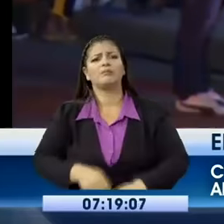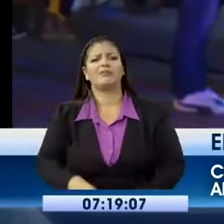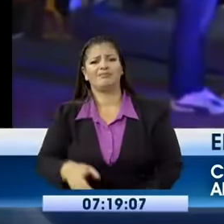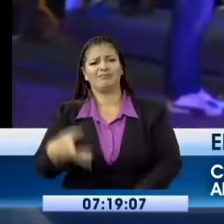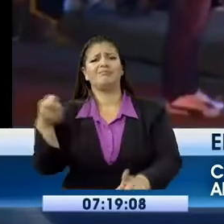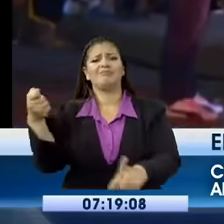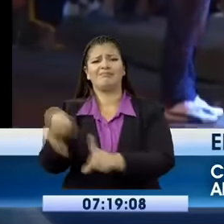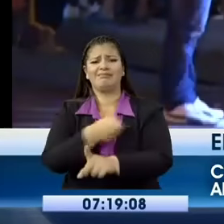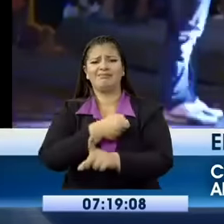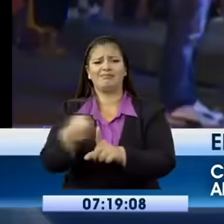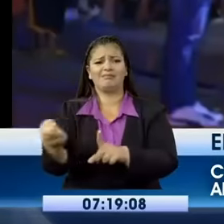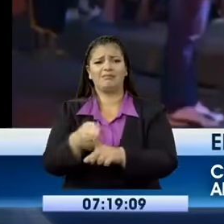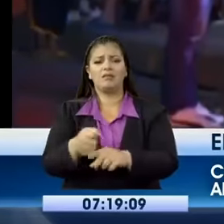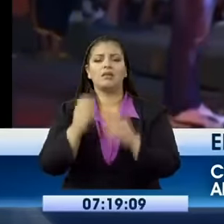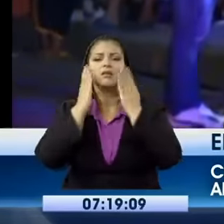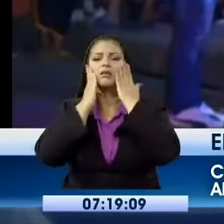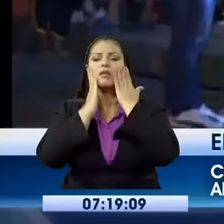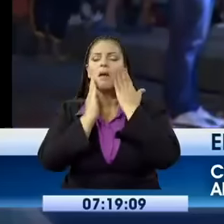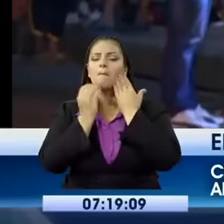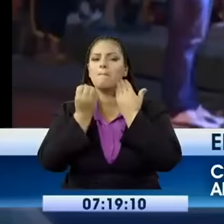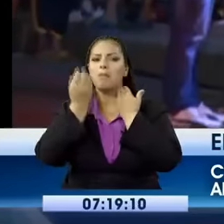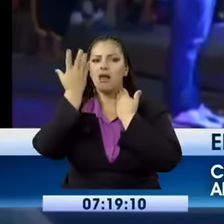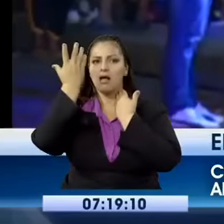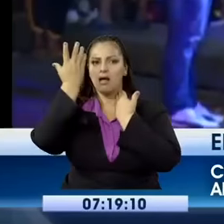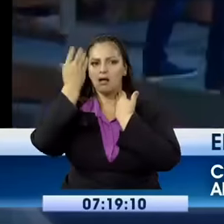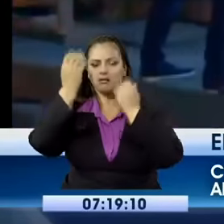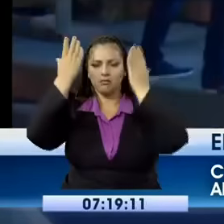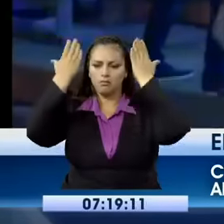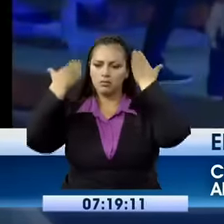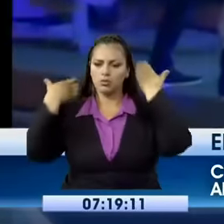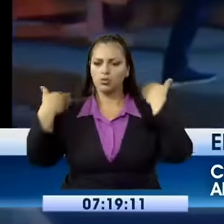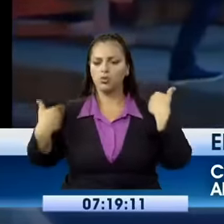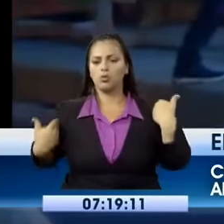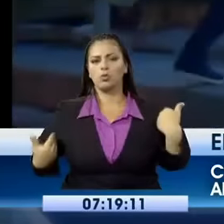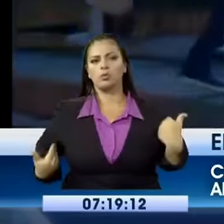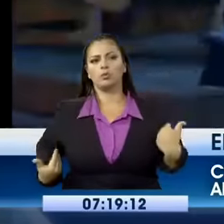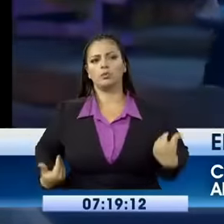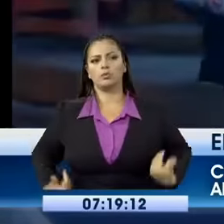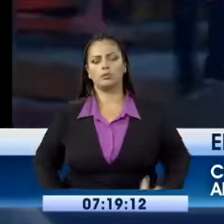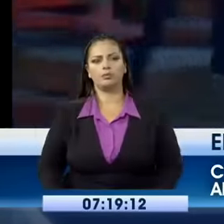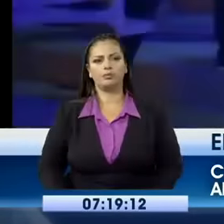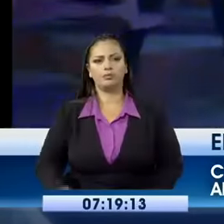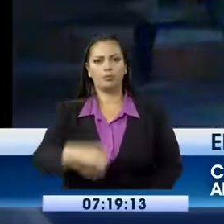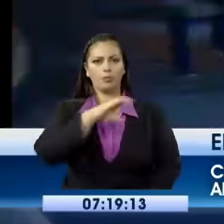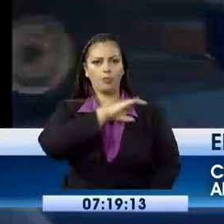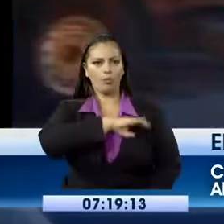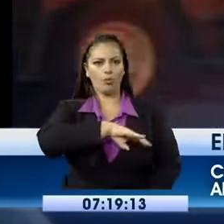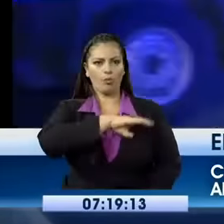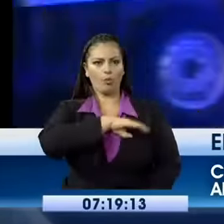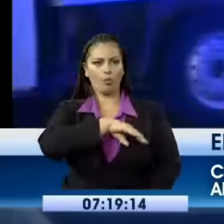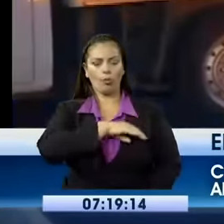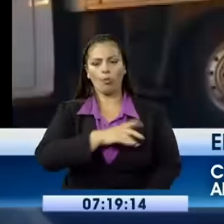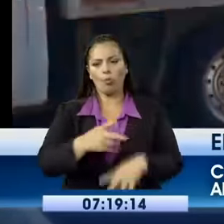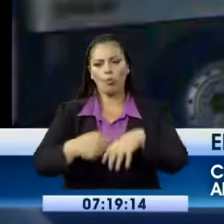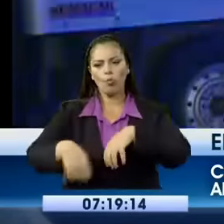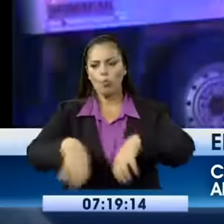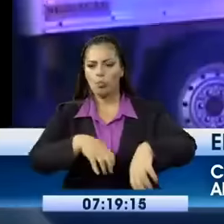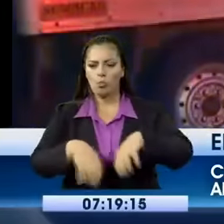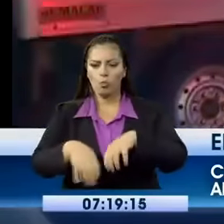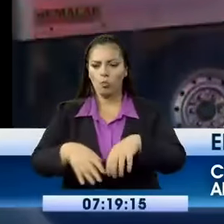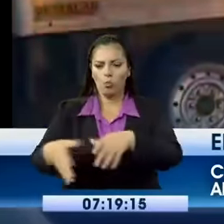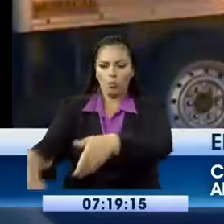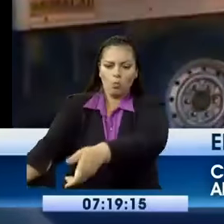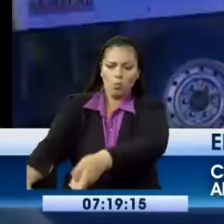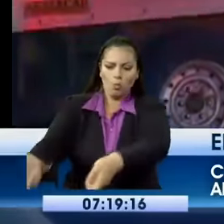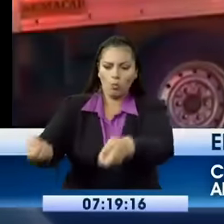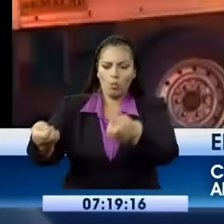golpeada Blanca sueltito por su parte la Policía Nacional realizó la fijación del